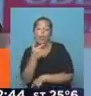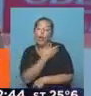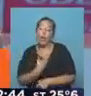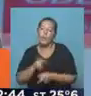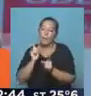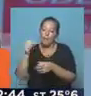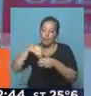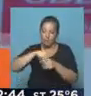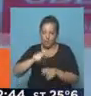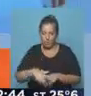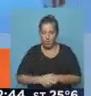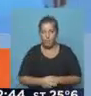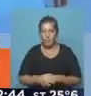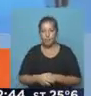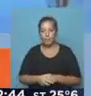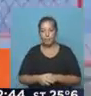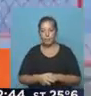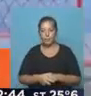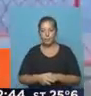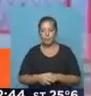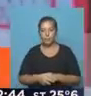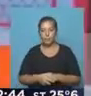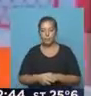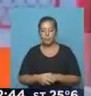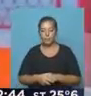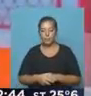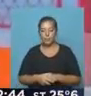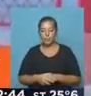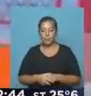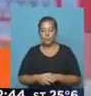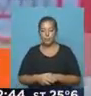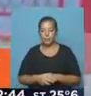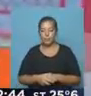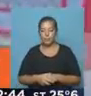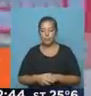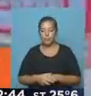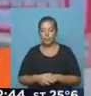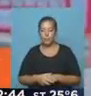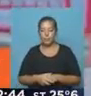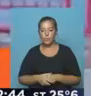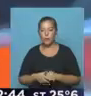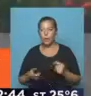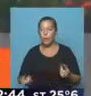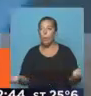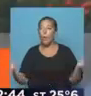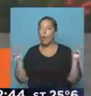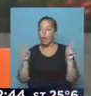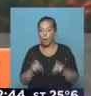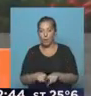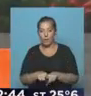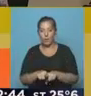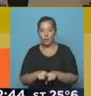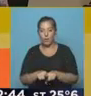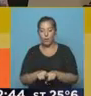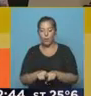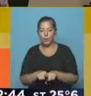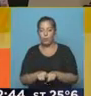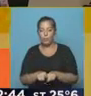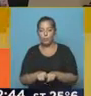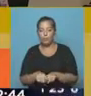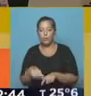involucrados Nat Mira volviendo al esquema inicial que planteaba Raúl yo